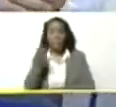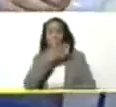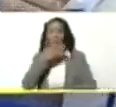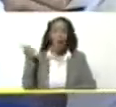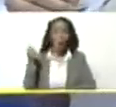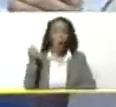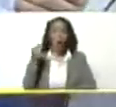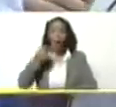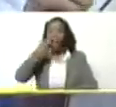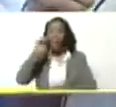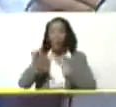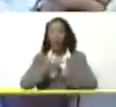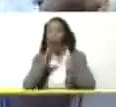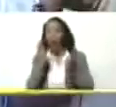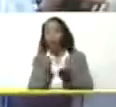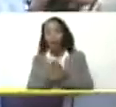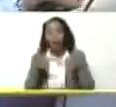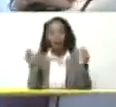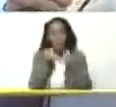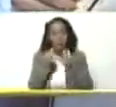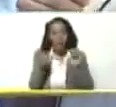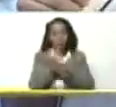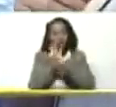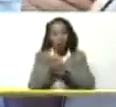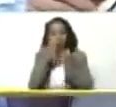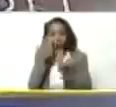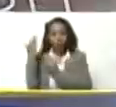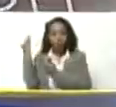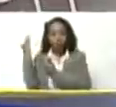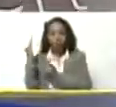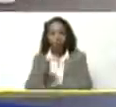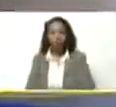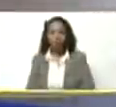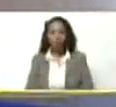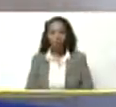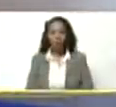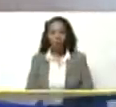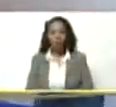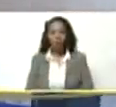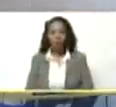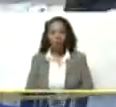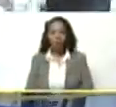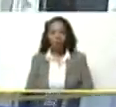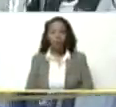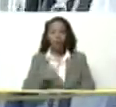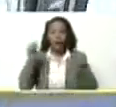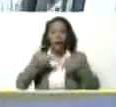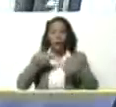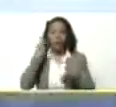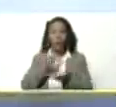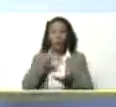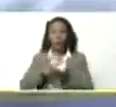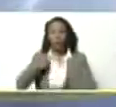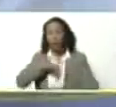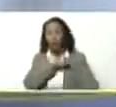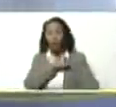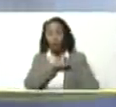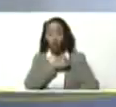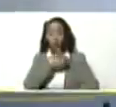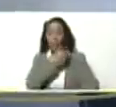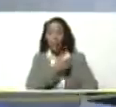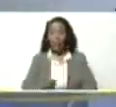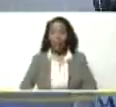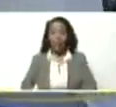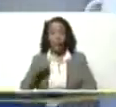del mundo. Así es, yo siempre digo que el mejor café del mundo es el café de Biscucuy y está aquí presente con nosotros, señor presidente, es una de